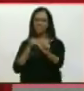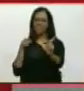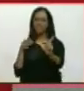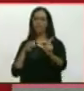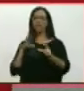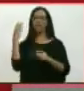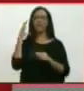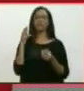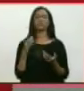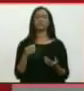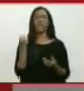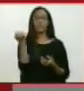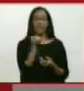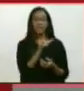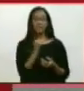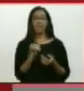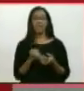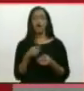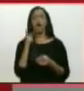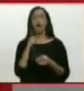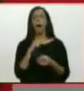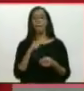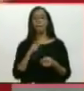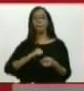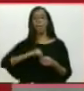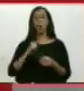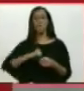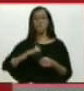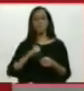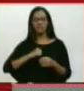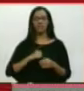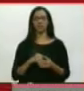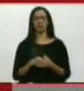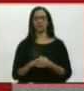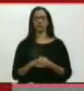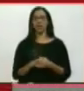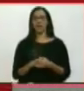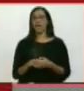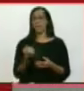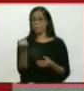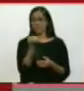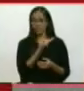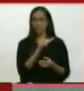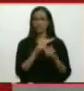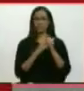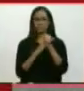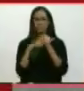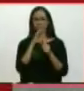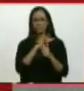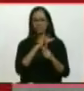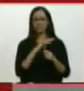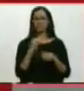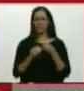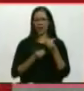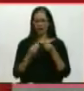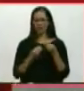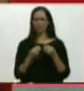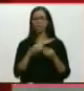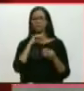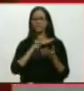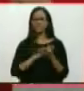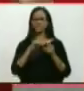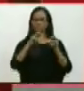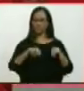Que asesinaron a policías, que asesinaron a dirigentes políticos, que asesinaron a líderes sociales, que se han asesinado campesinos, que